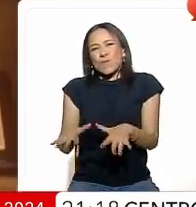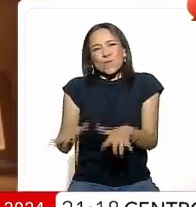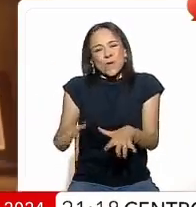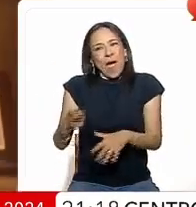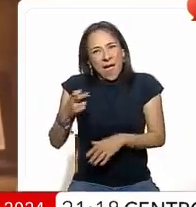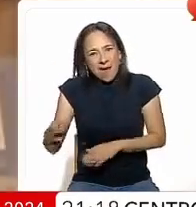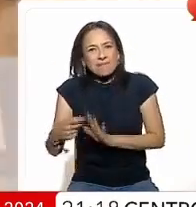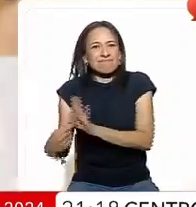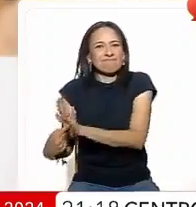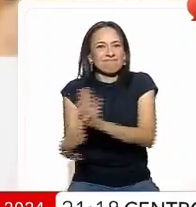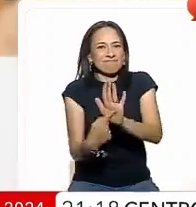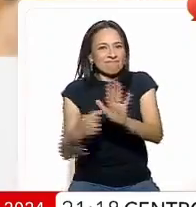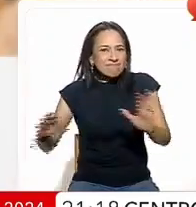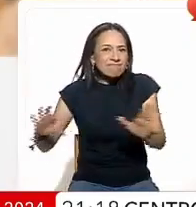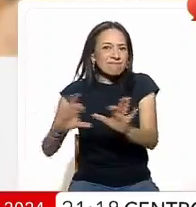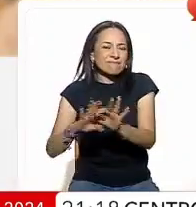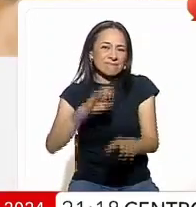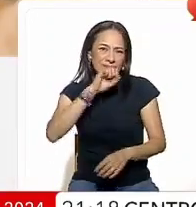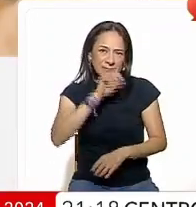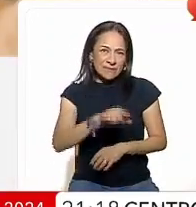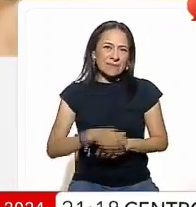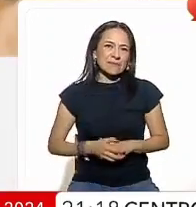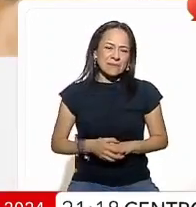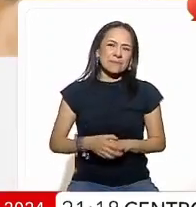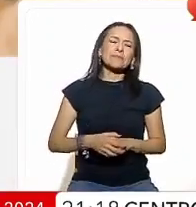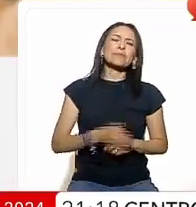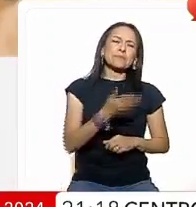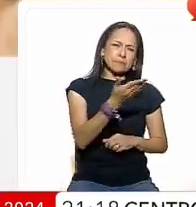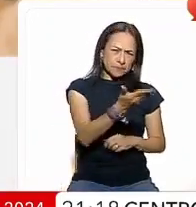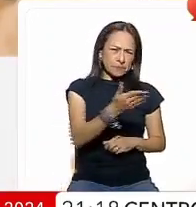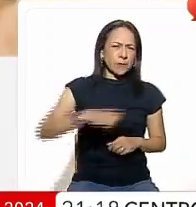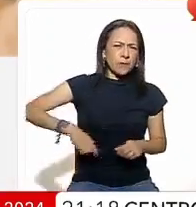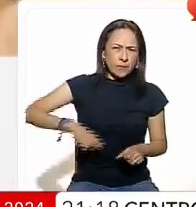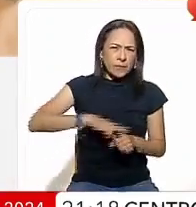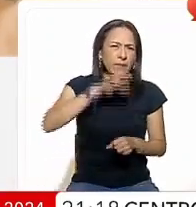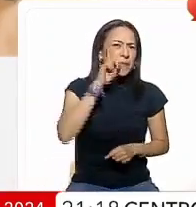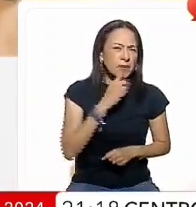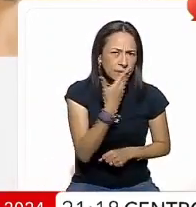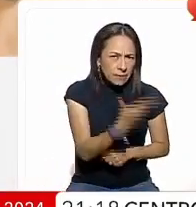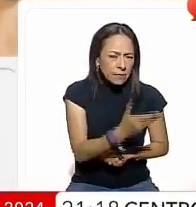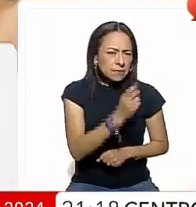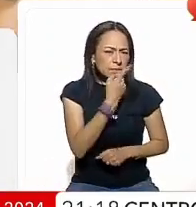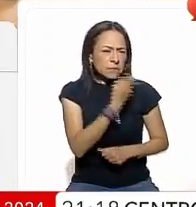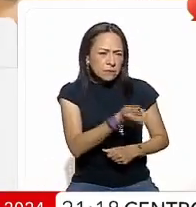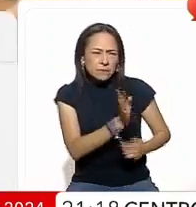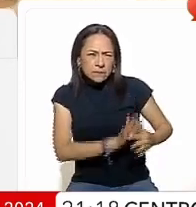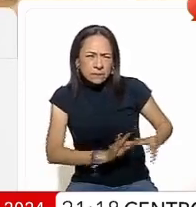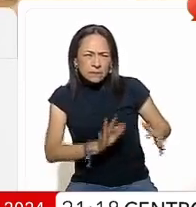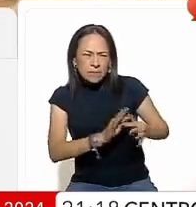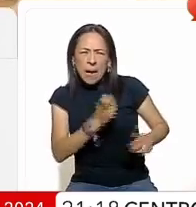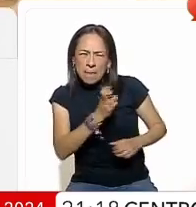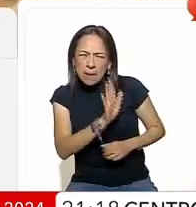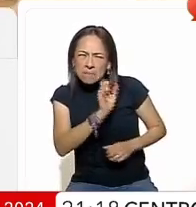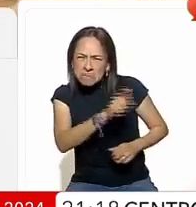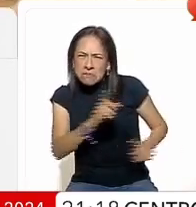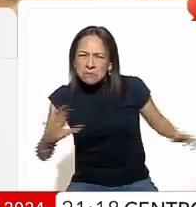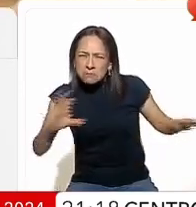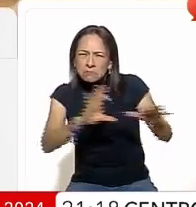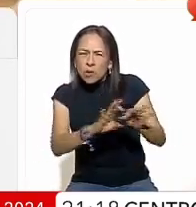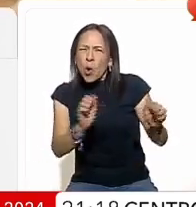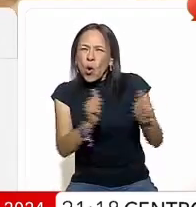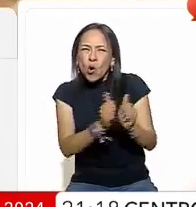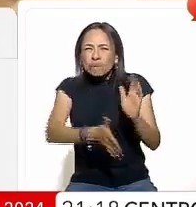Parte de esta andanada que nos comenta, gobernadora, tiene que ver con la construcción de Dos Bocas, lo que